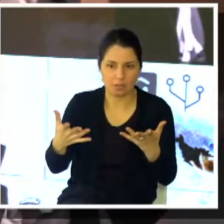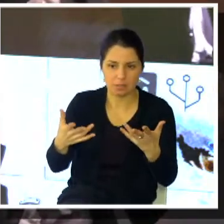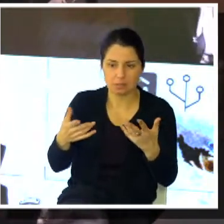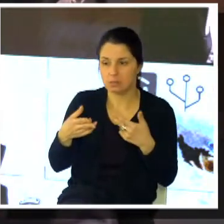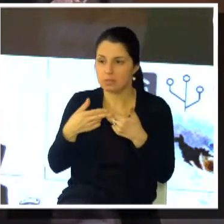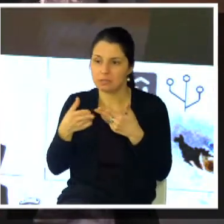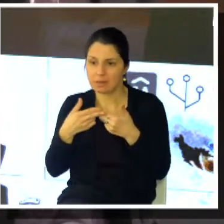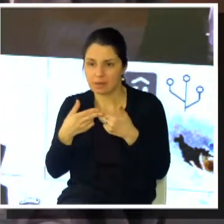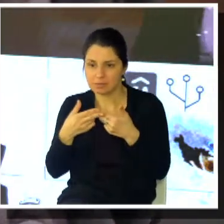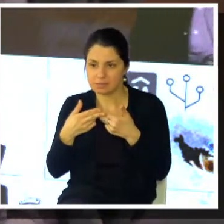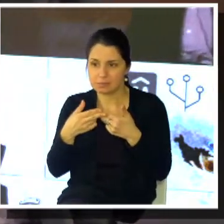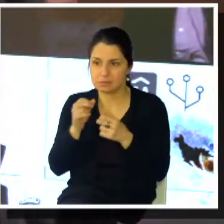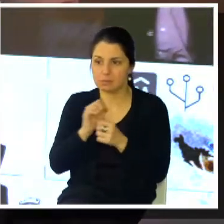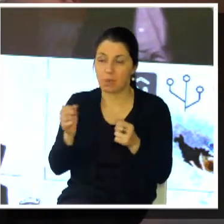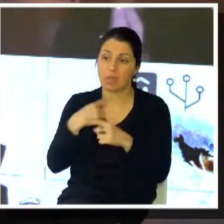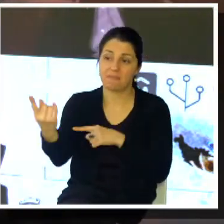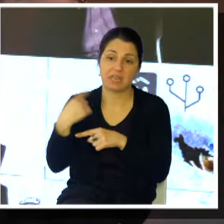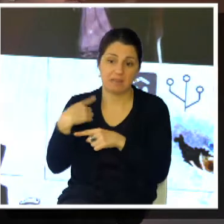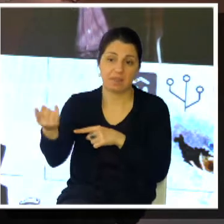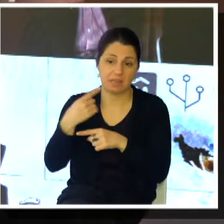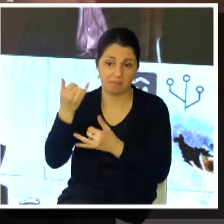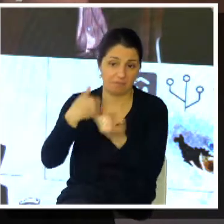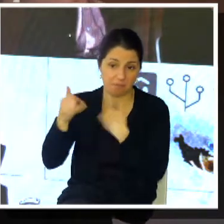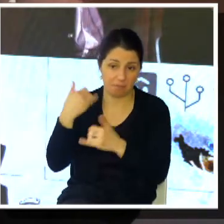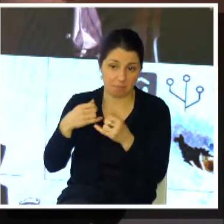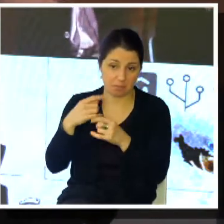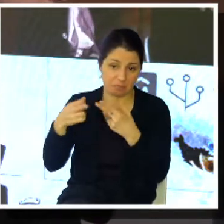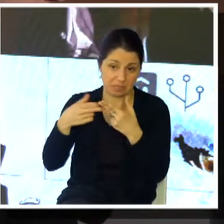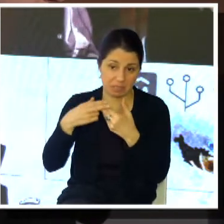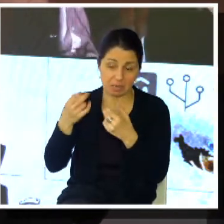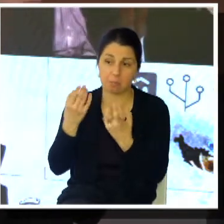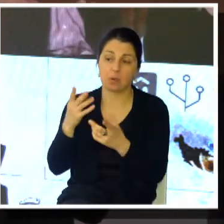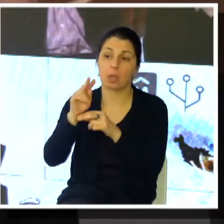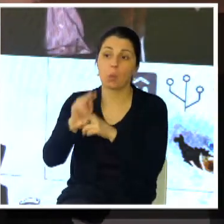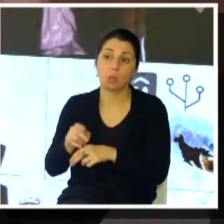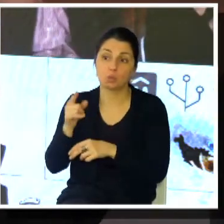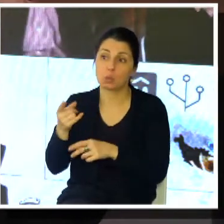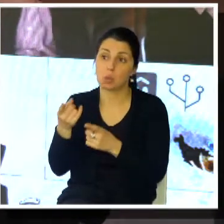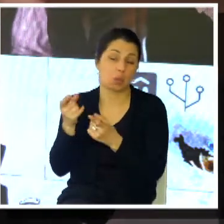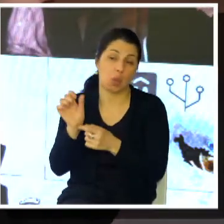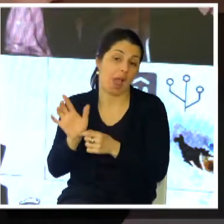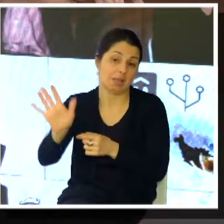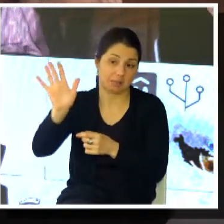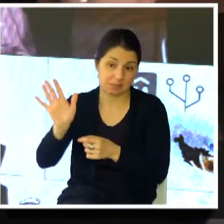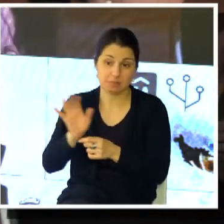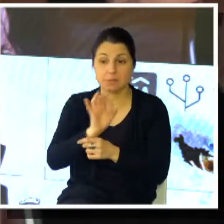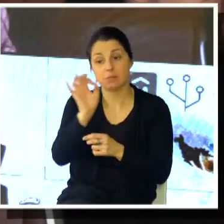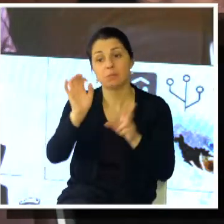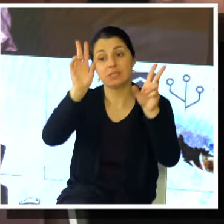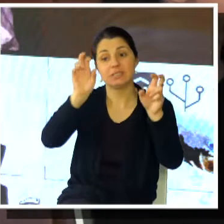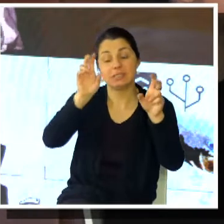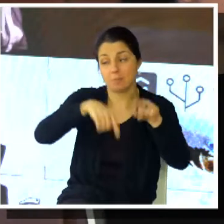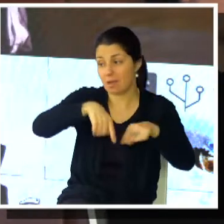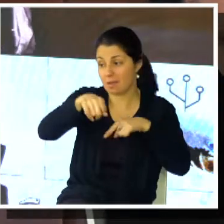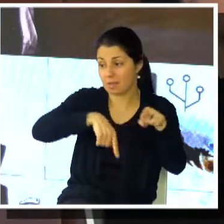bueno, pueden ir y venir porque el negocio, porque el caso de uso así lo requiere. Después temas asociados a la